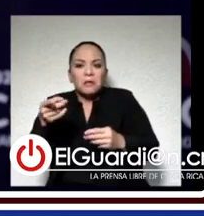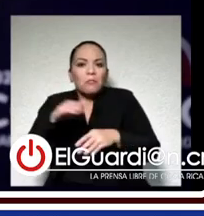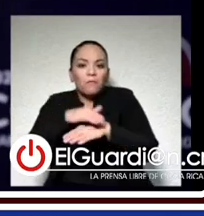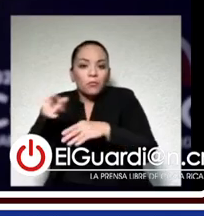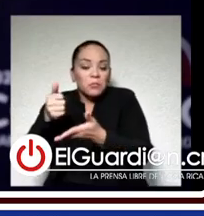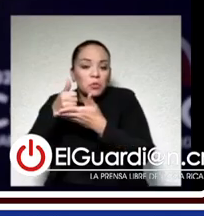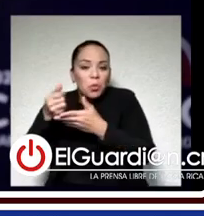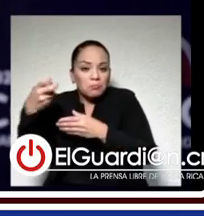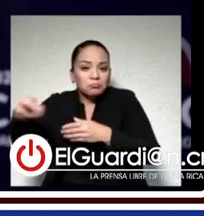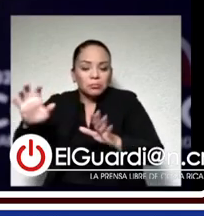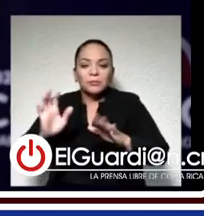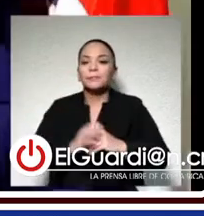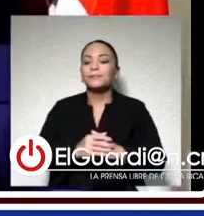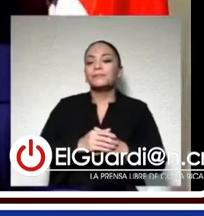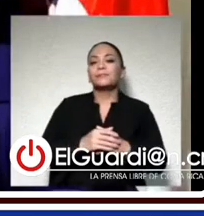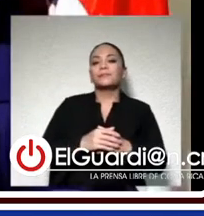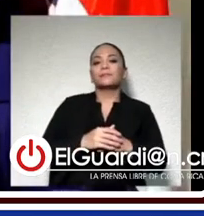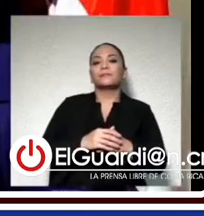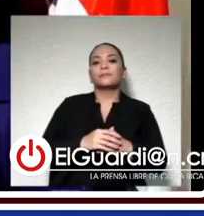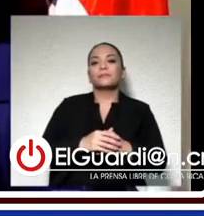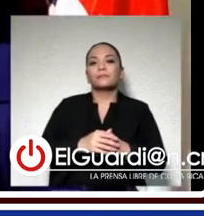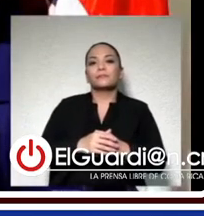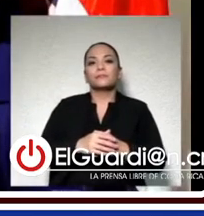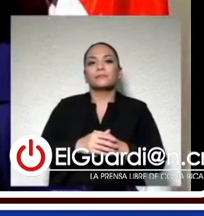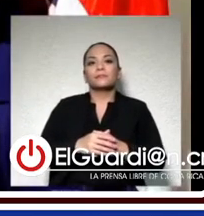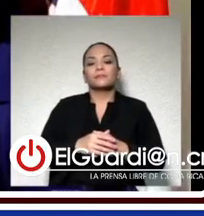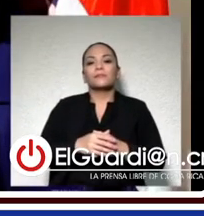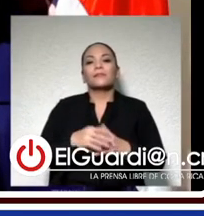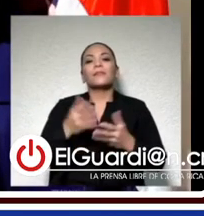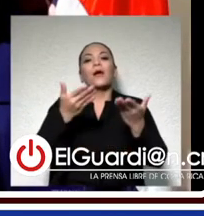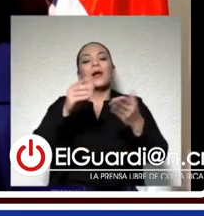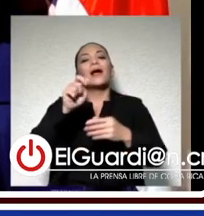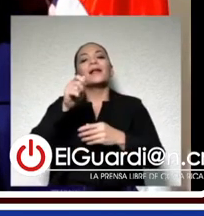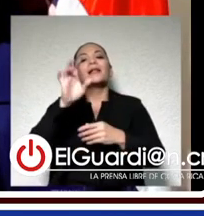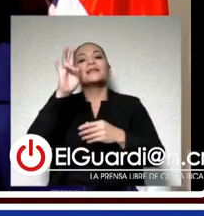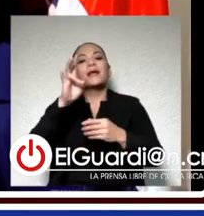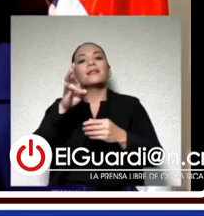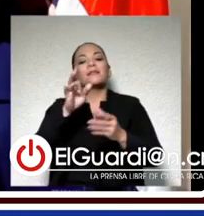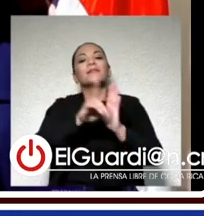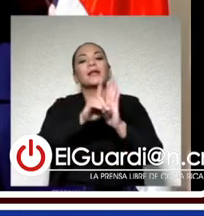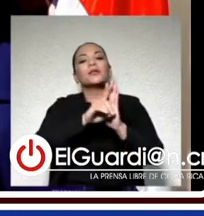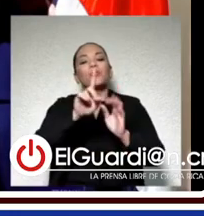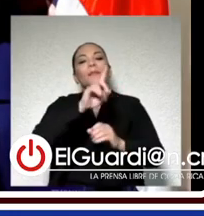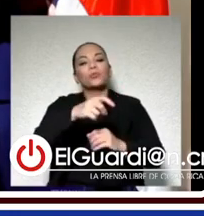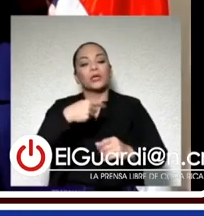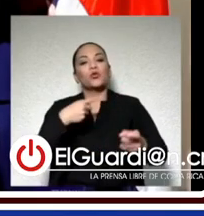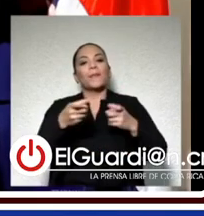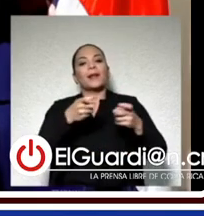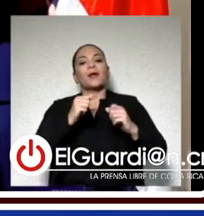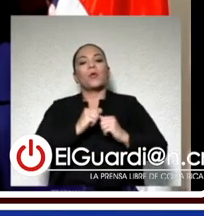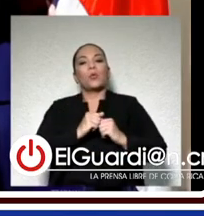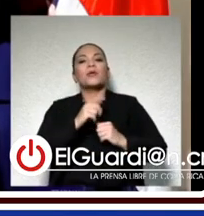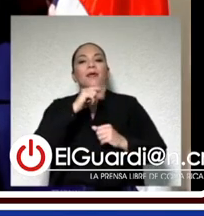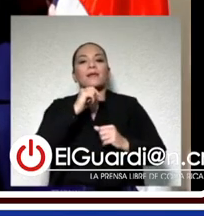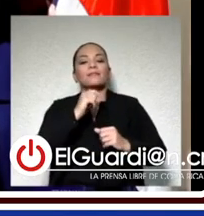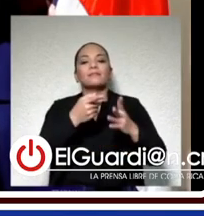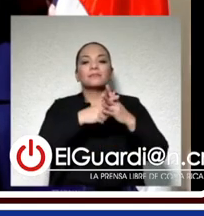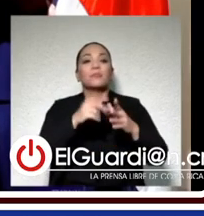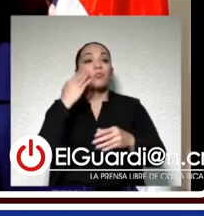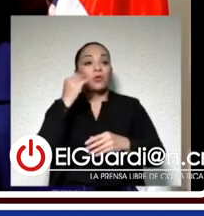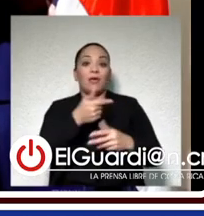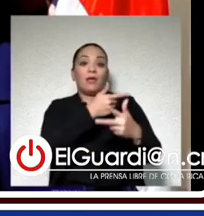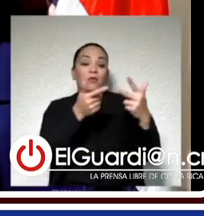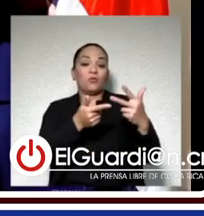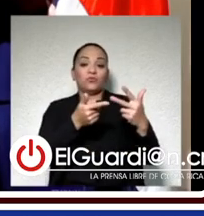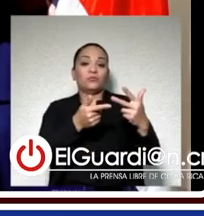¿Alguna otra pregunta? Yo soy, hoy es que estoy manejando, Canal 7 tiene derecho a preguntar, porque son los